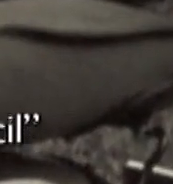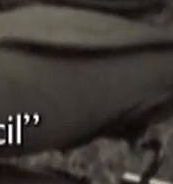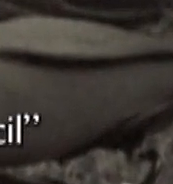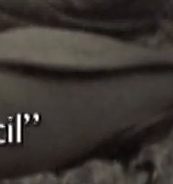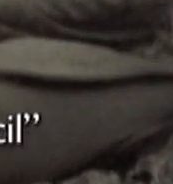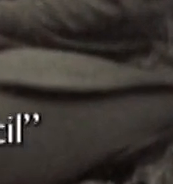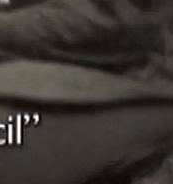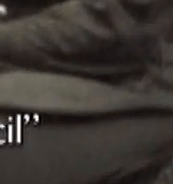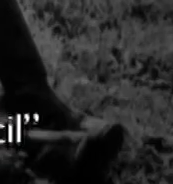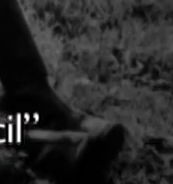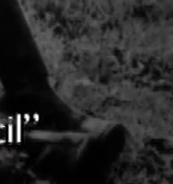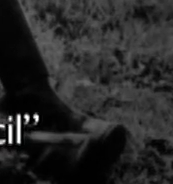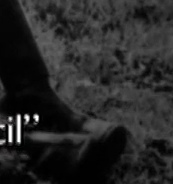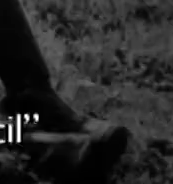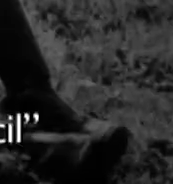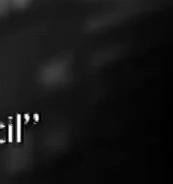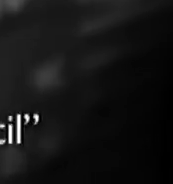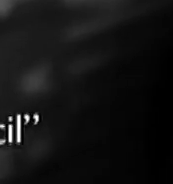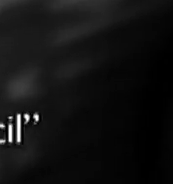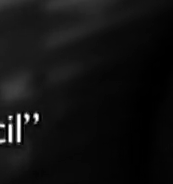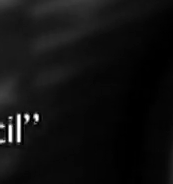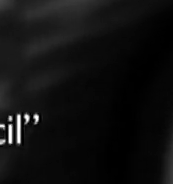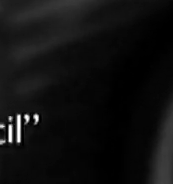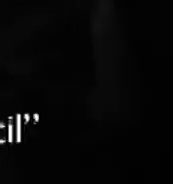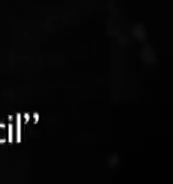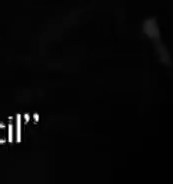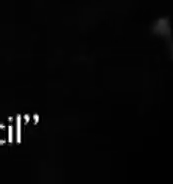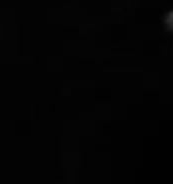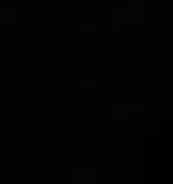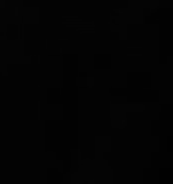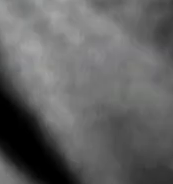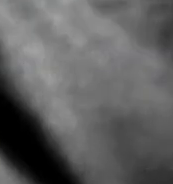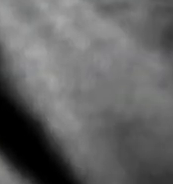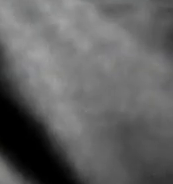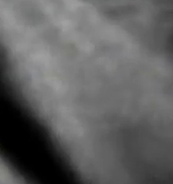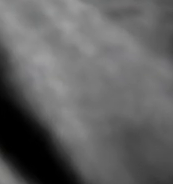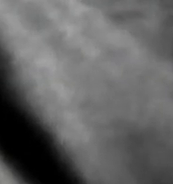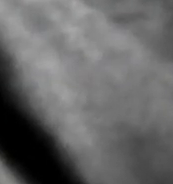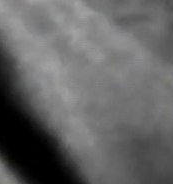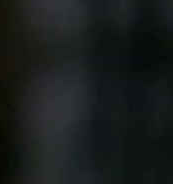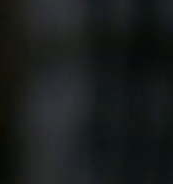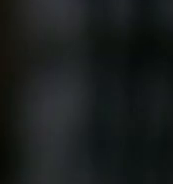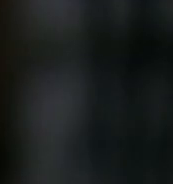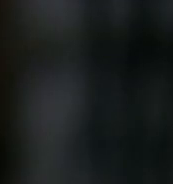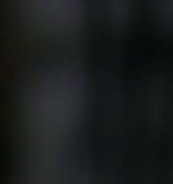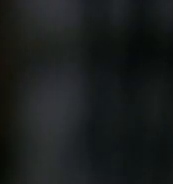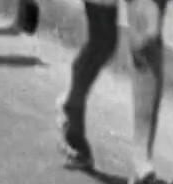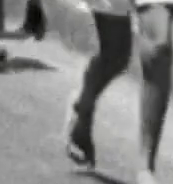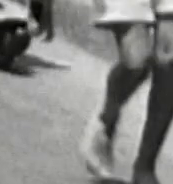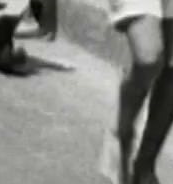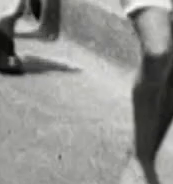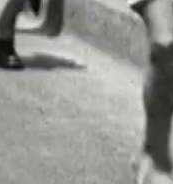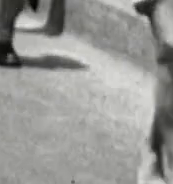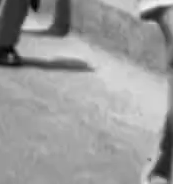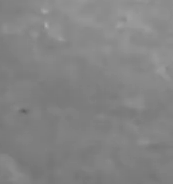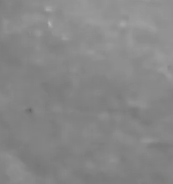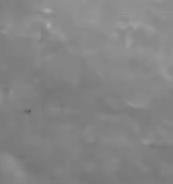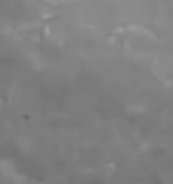Pepper said, life with me will be very difficult, but it will never be boring.